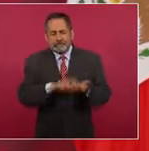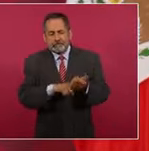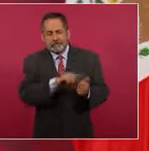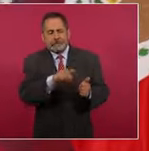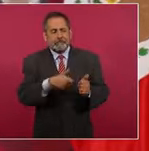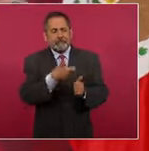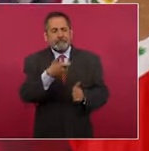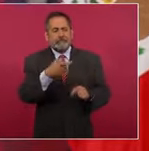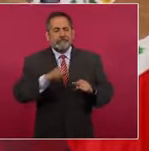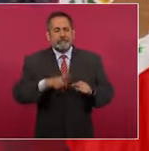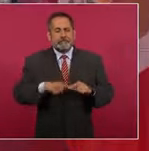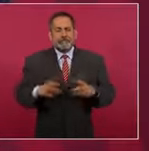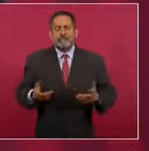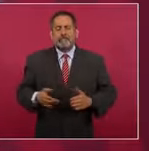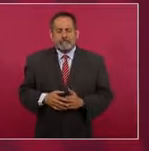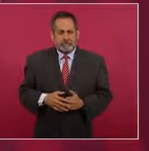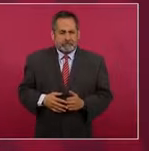y por qué no han